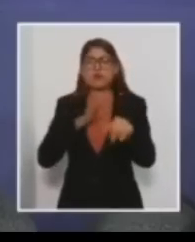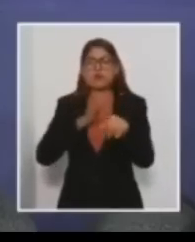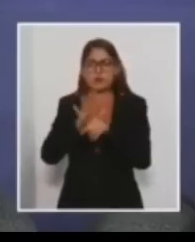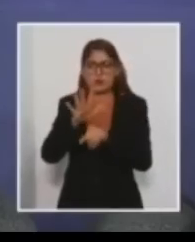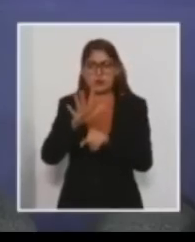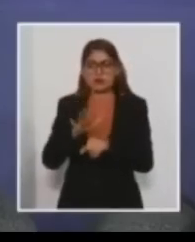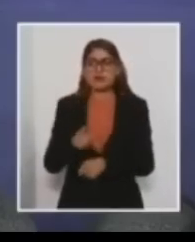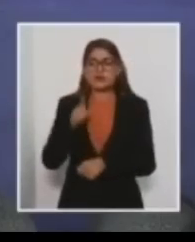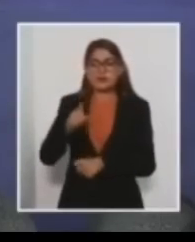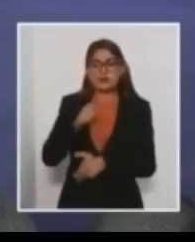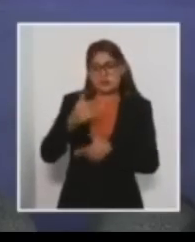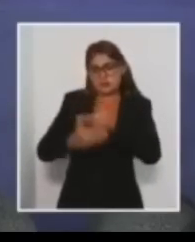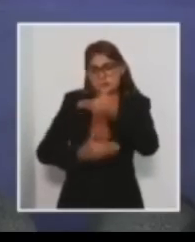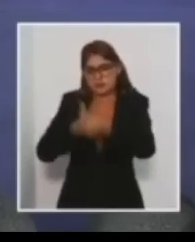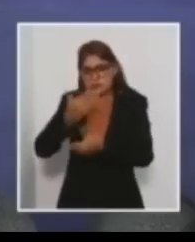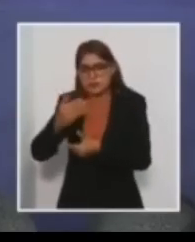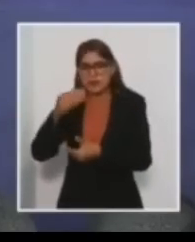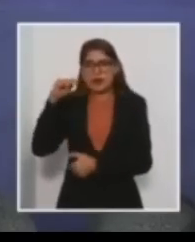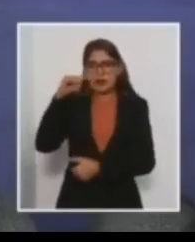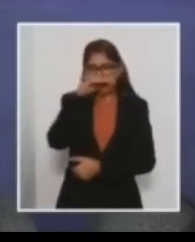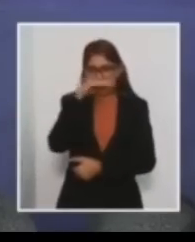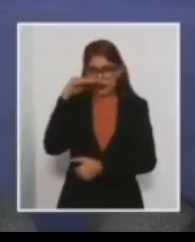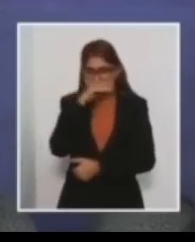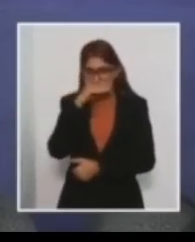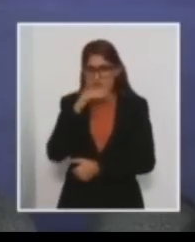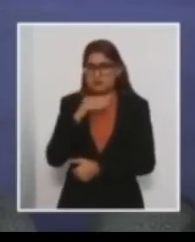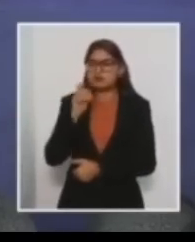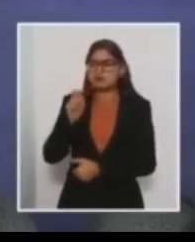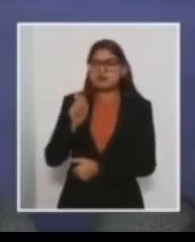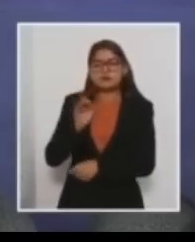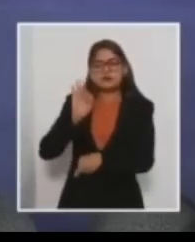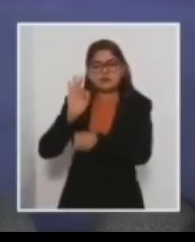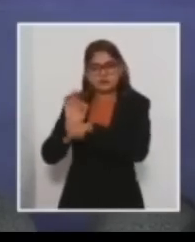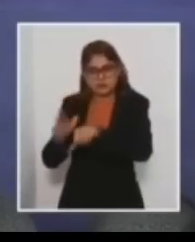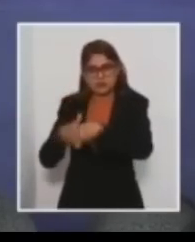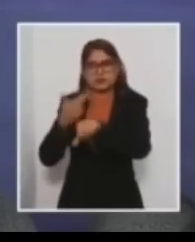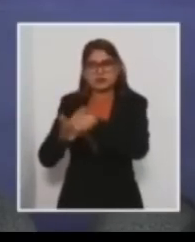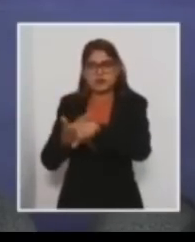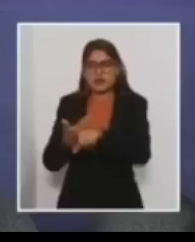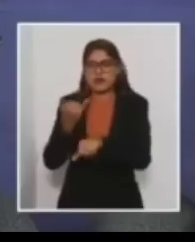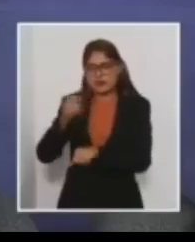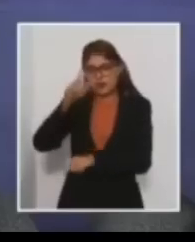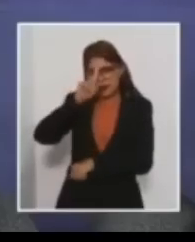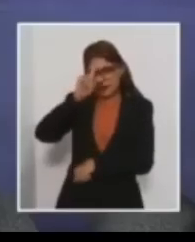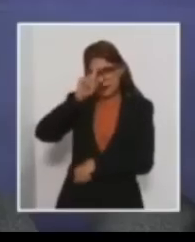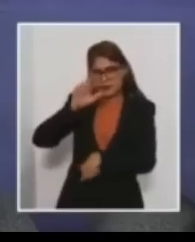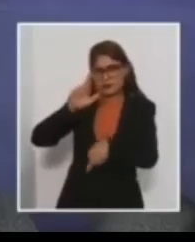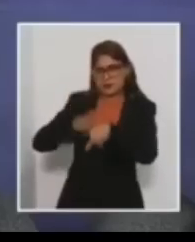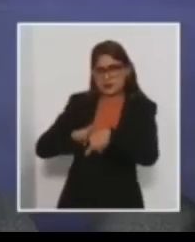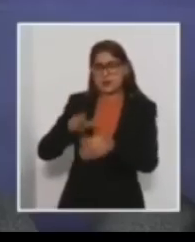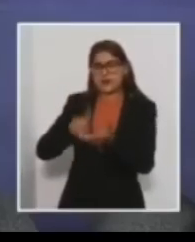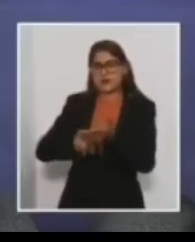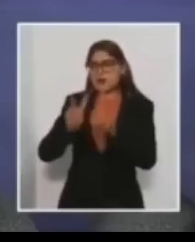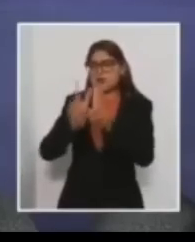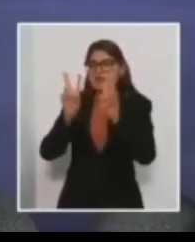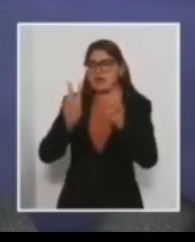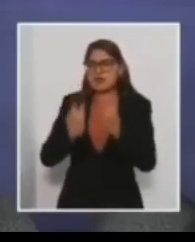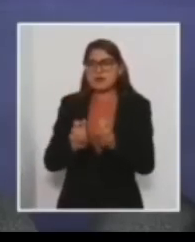prestación gratuita del servicio de defensoría y asesoría en